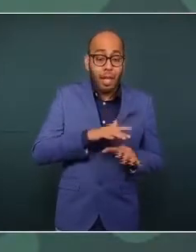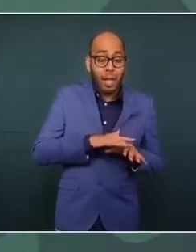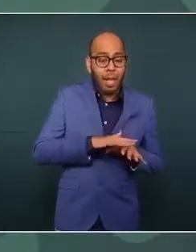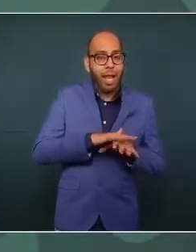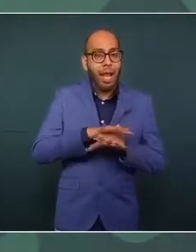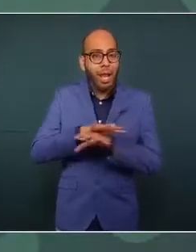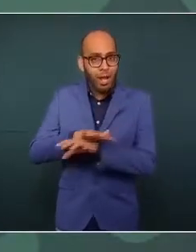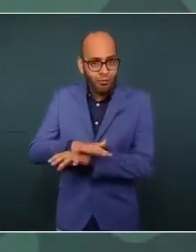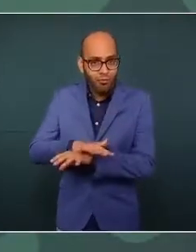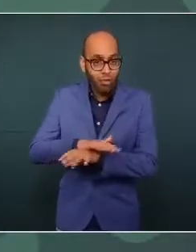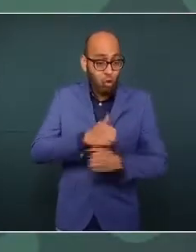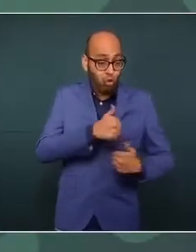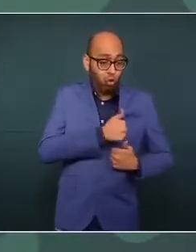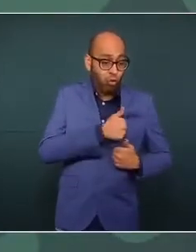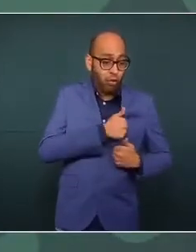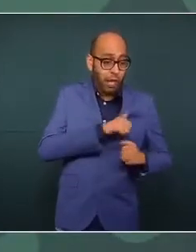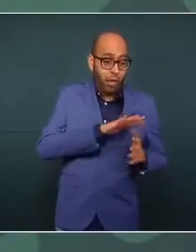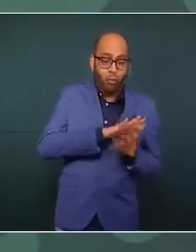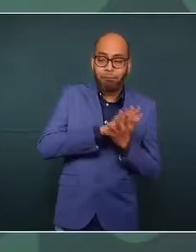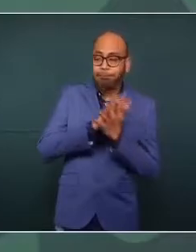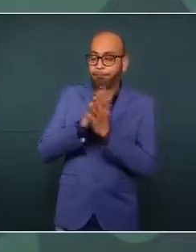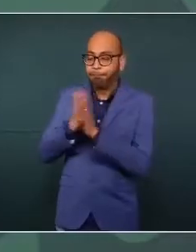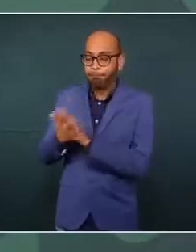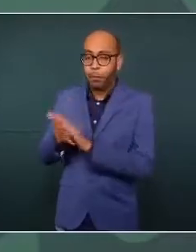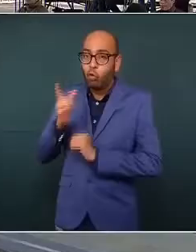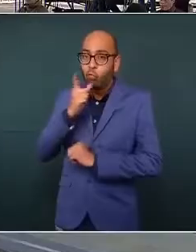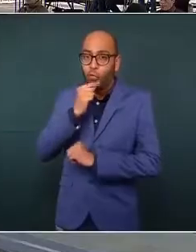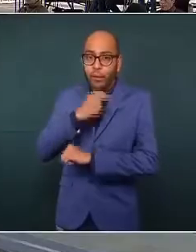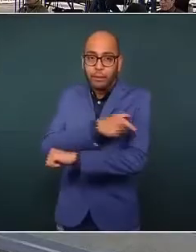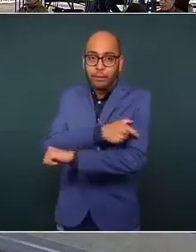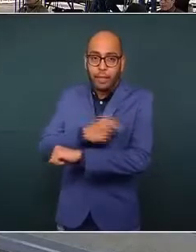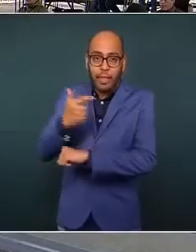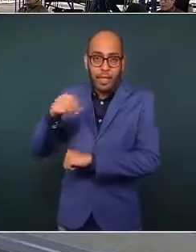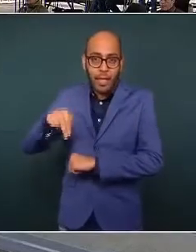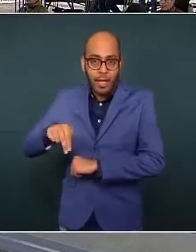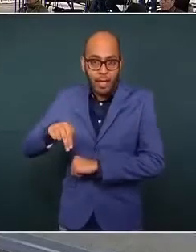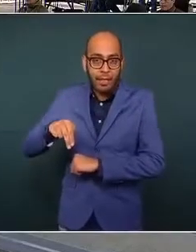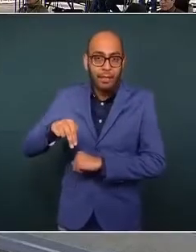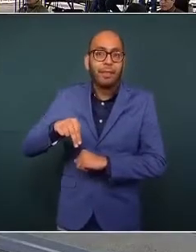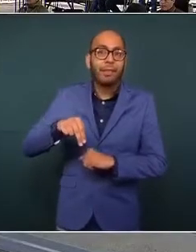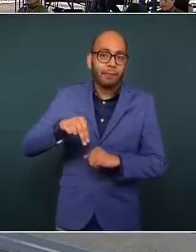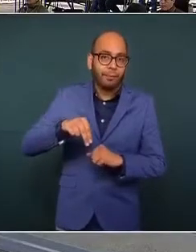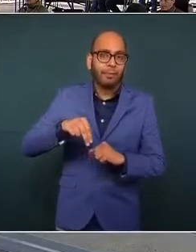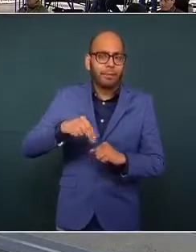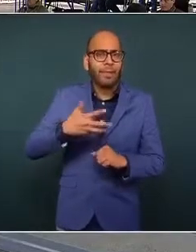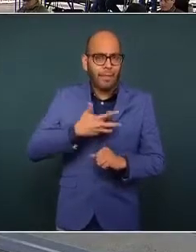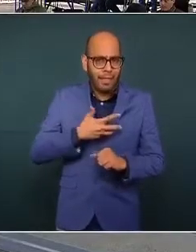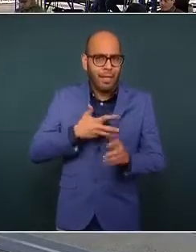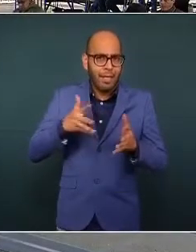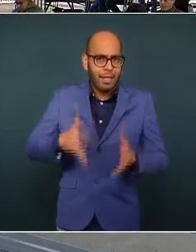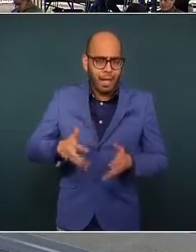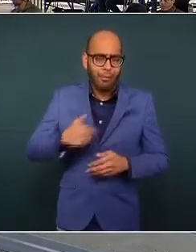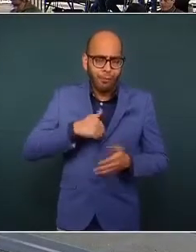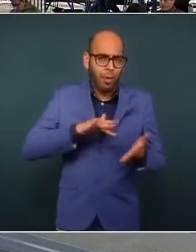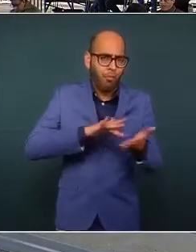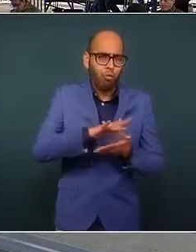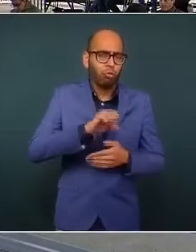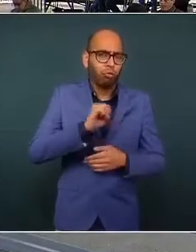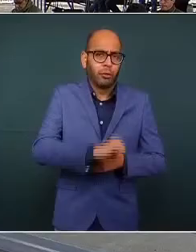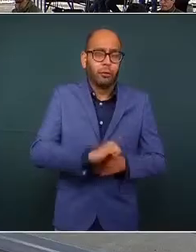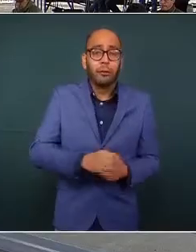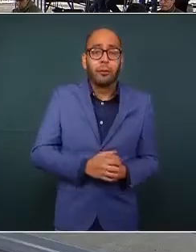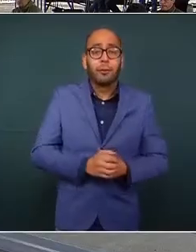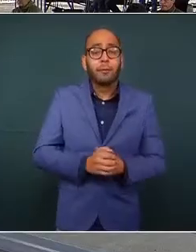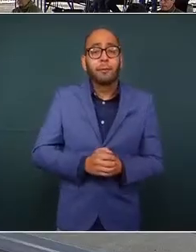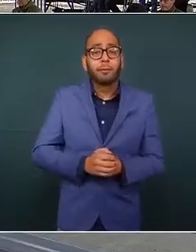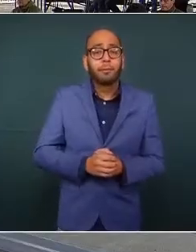el Ejército y la Marina pueden hacer tareas de seguridad pública. Así que ya está, y yo los apoyo ampliamente. Cada vez que